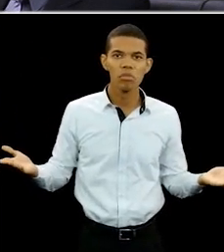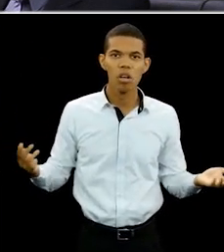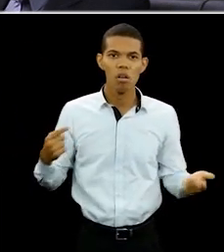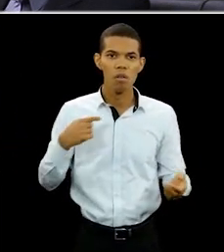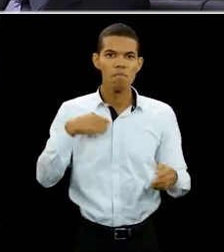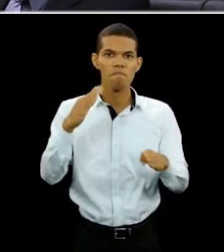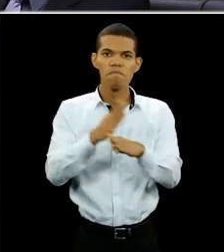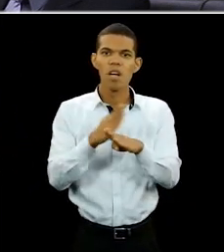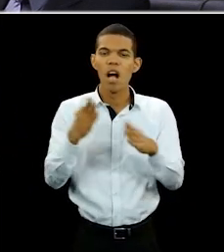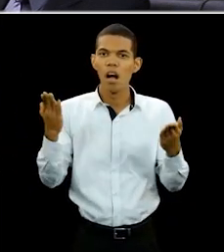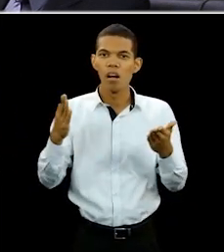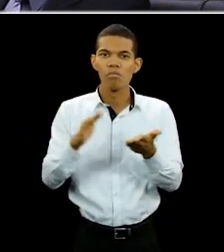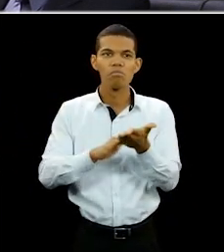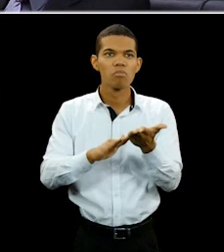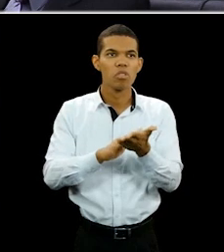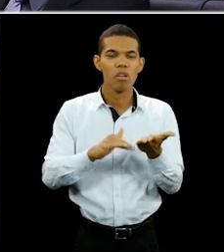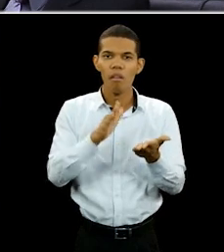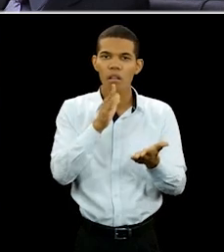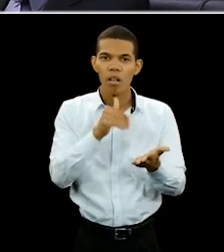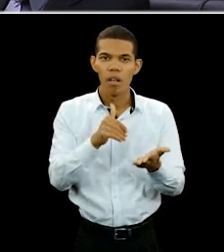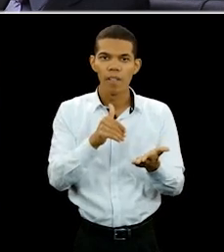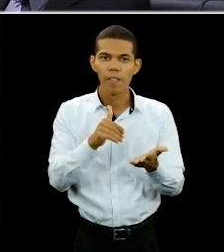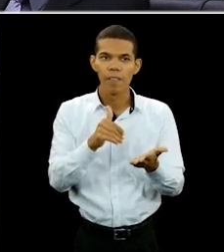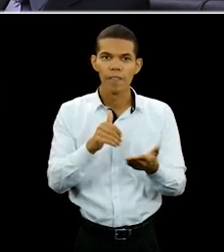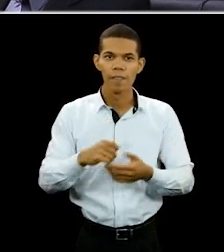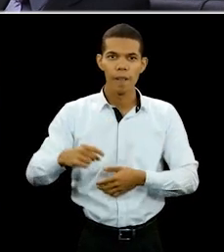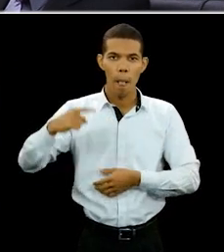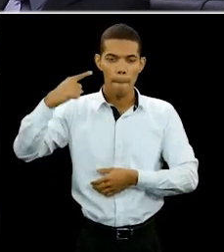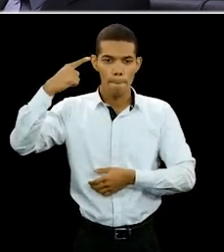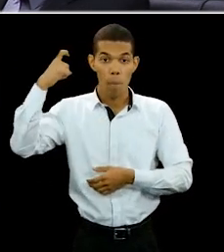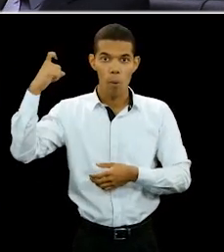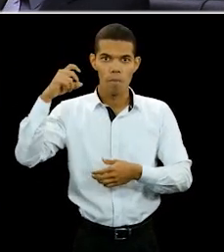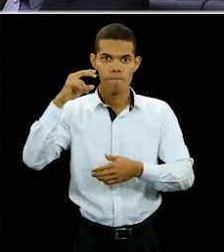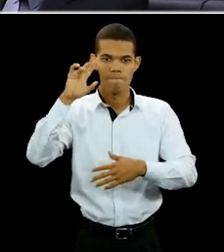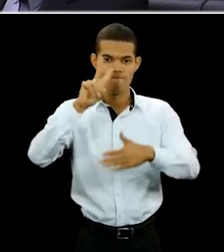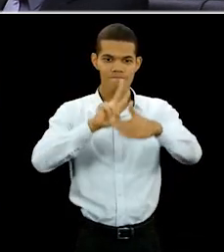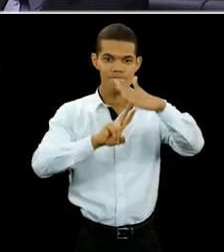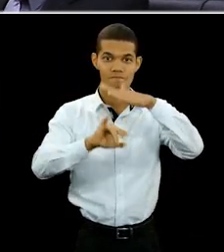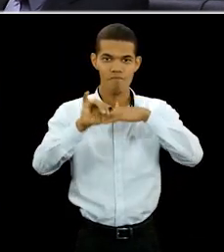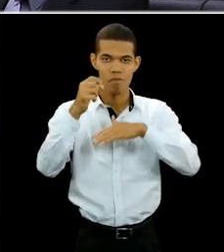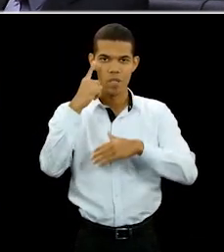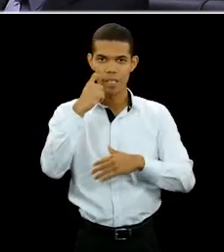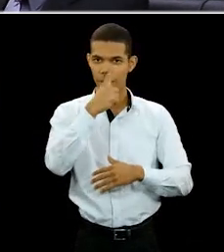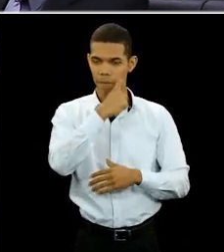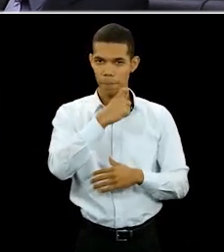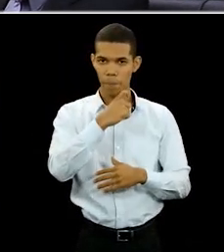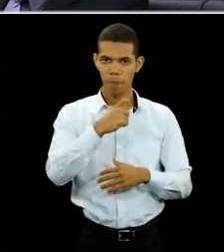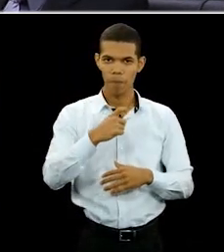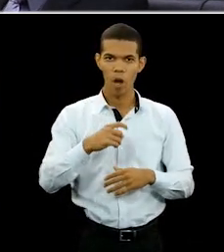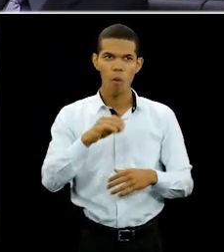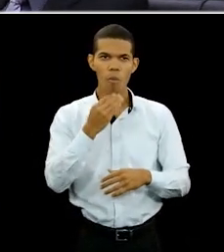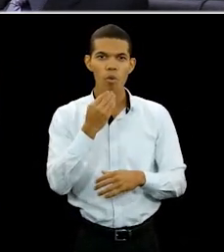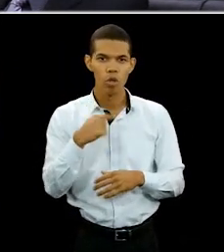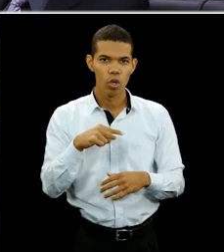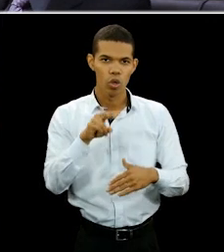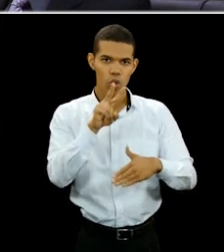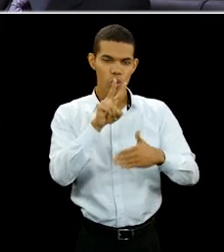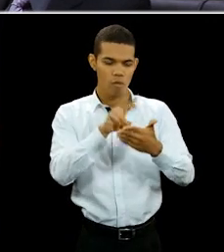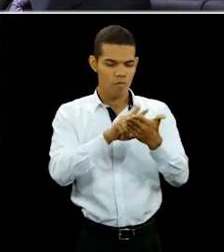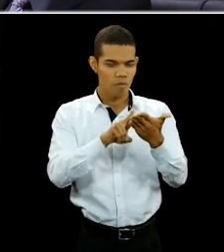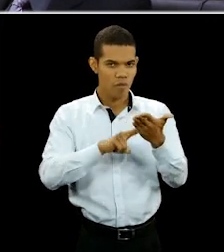eh Jeremías no está con nosotros Dios pero cuando leemos aquí el verso 11 Vean